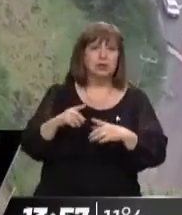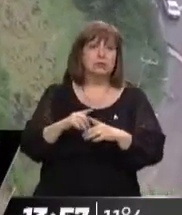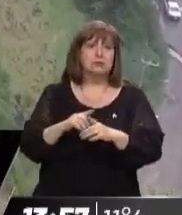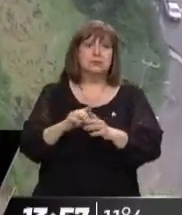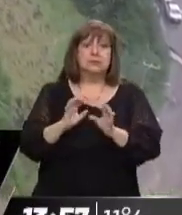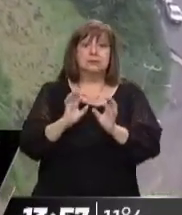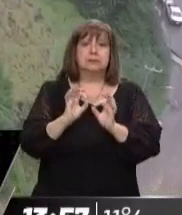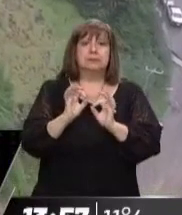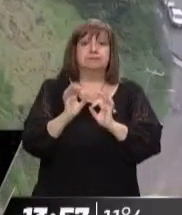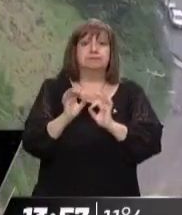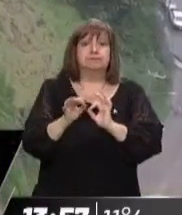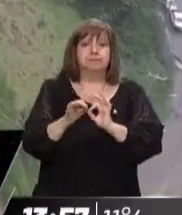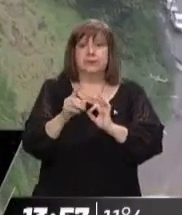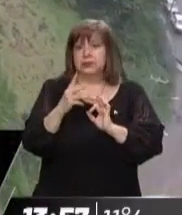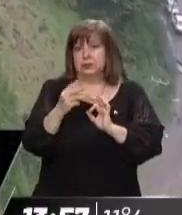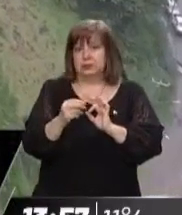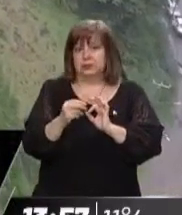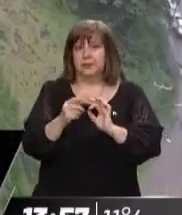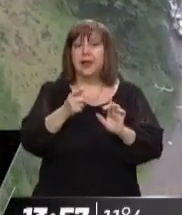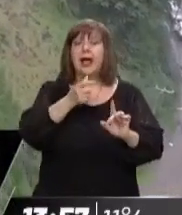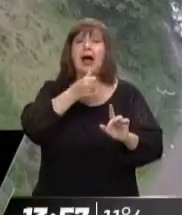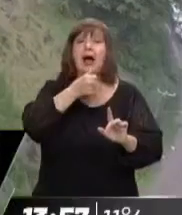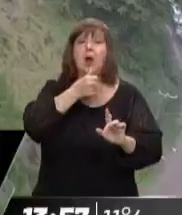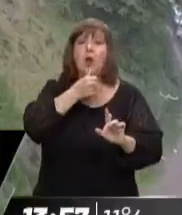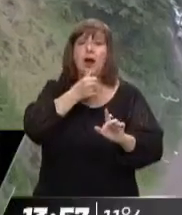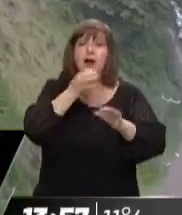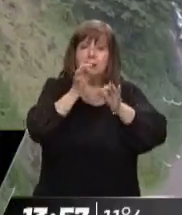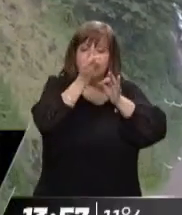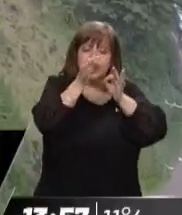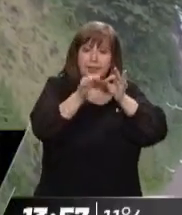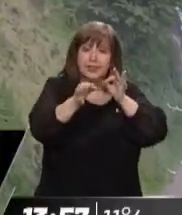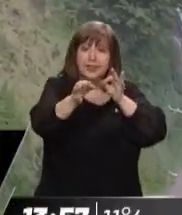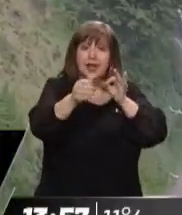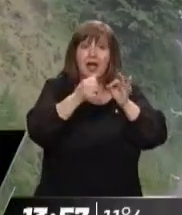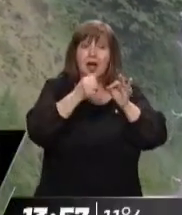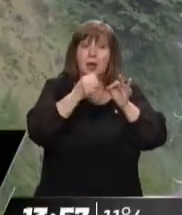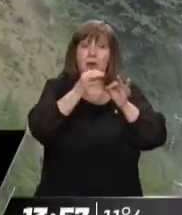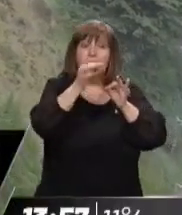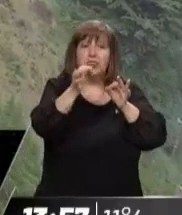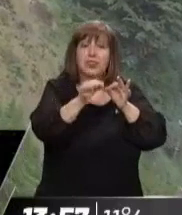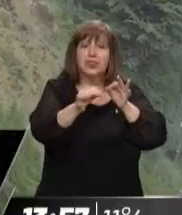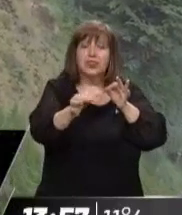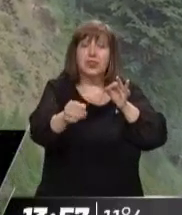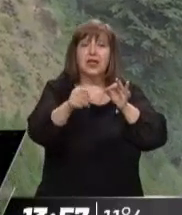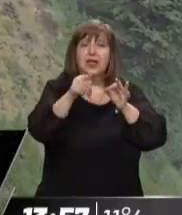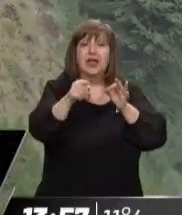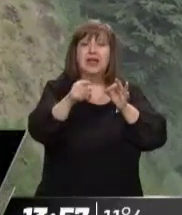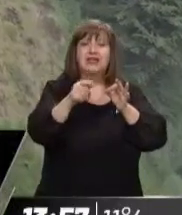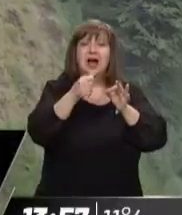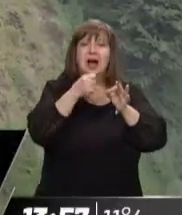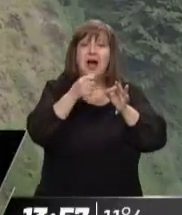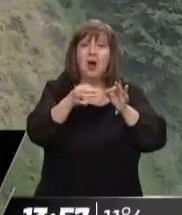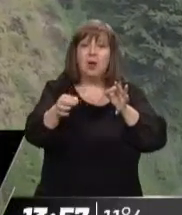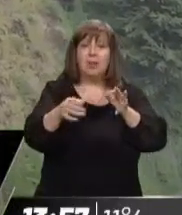metros ahí se puede ver un hilo un hilo de agua que corre que esa es es una canaleta de aguas